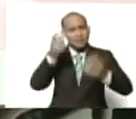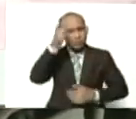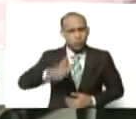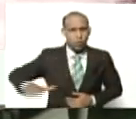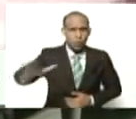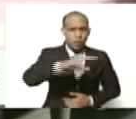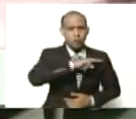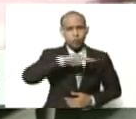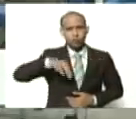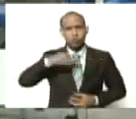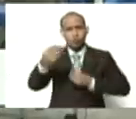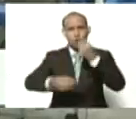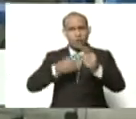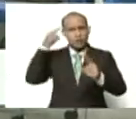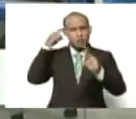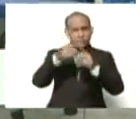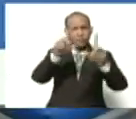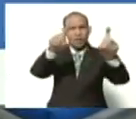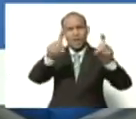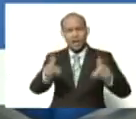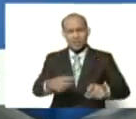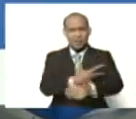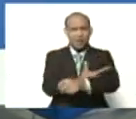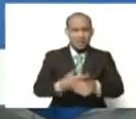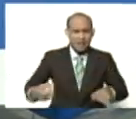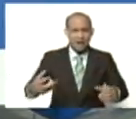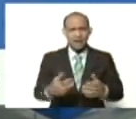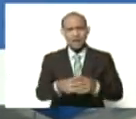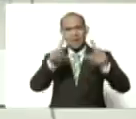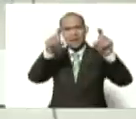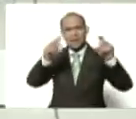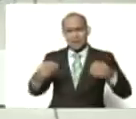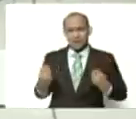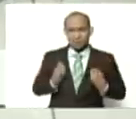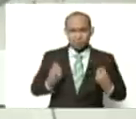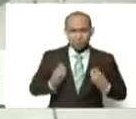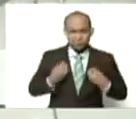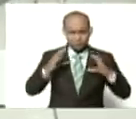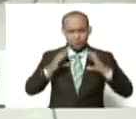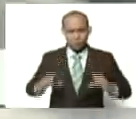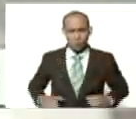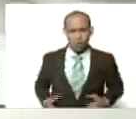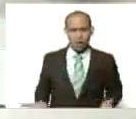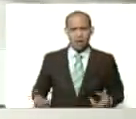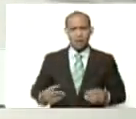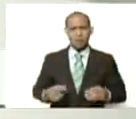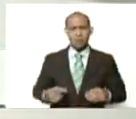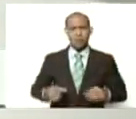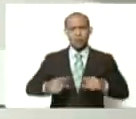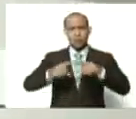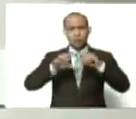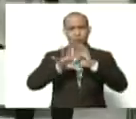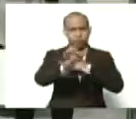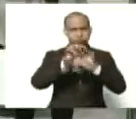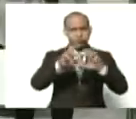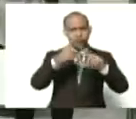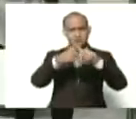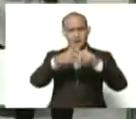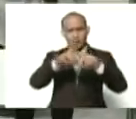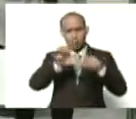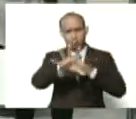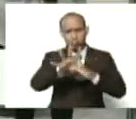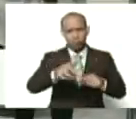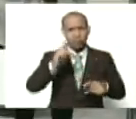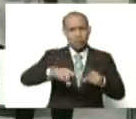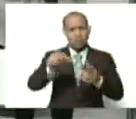Aquí se realizan exámenes de sangre, exámenes hematológicos, se realizan rayos X, se realizan